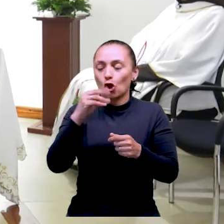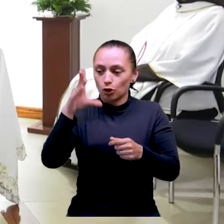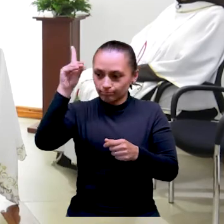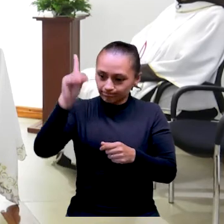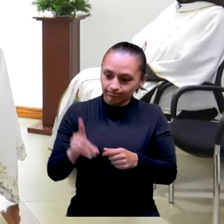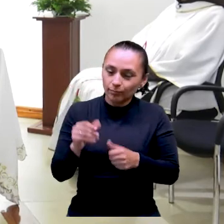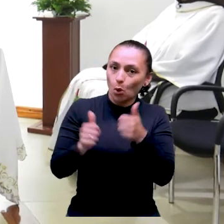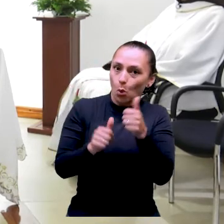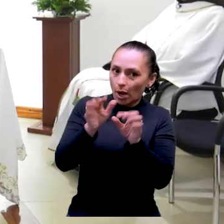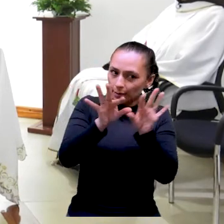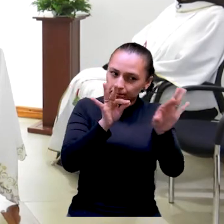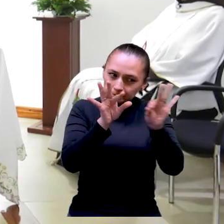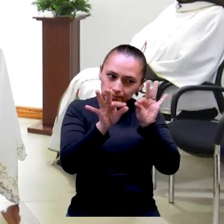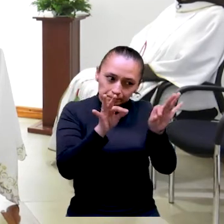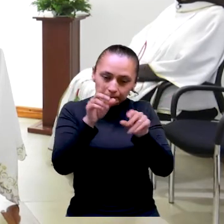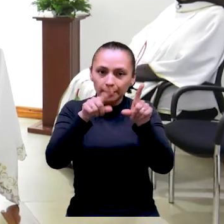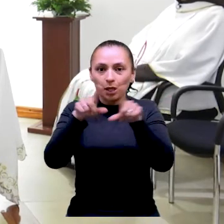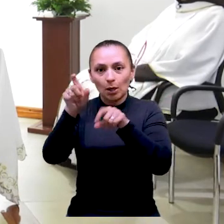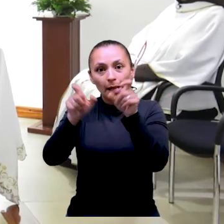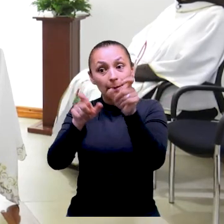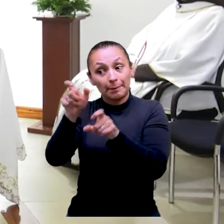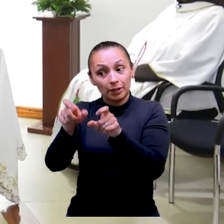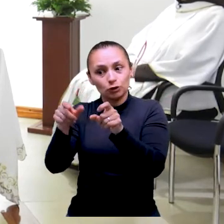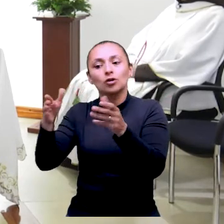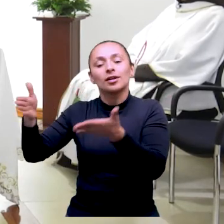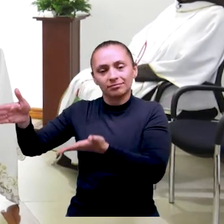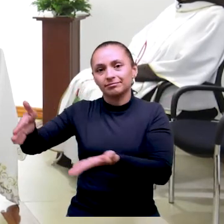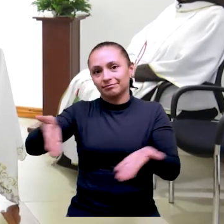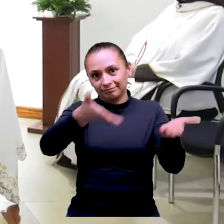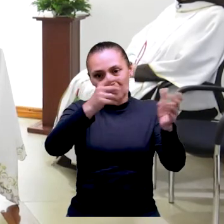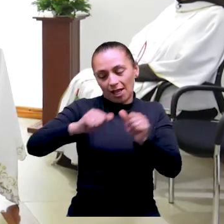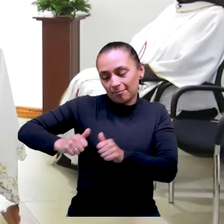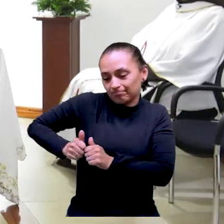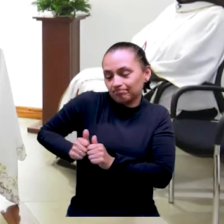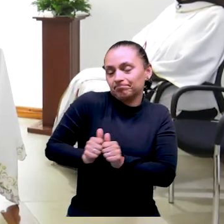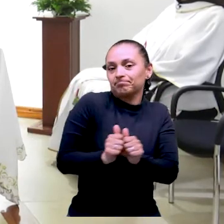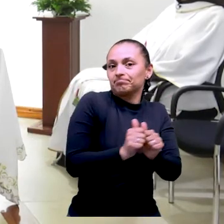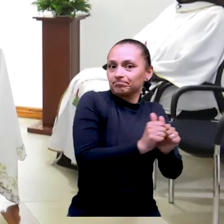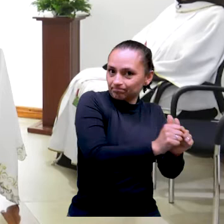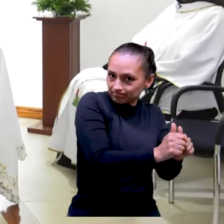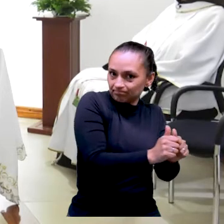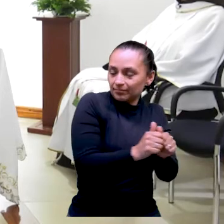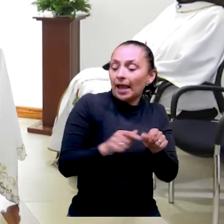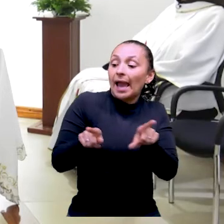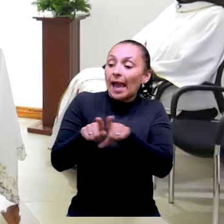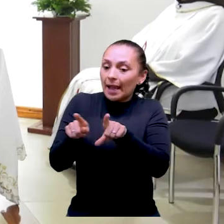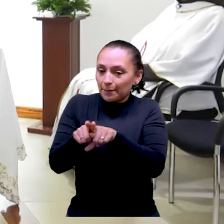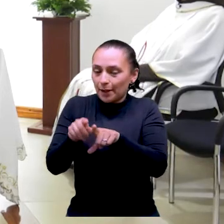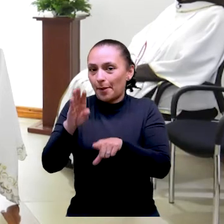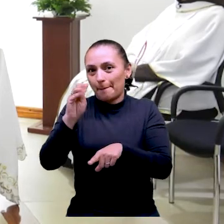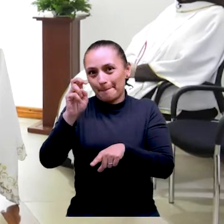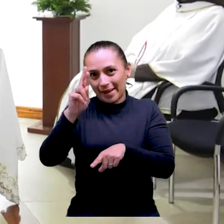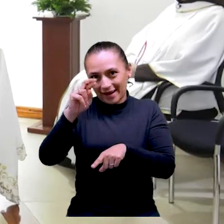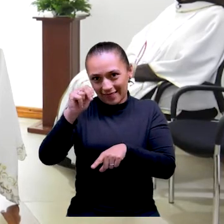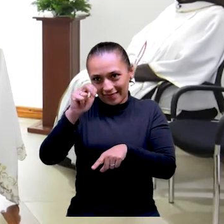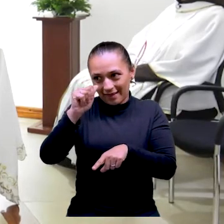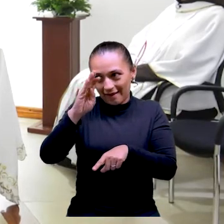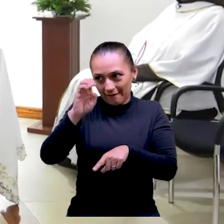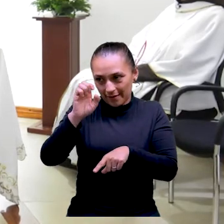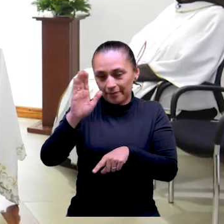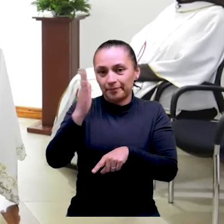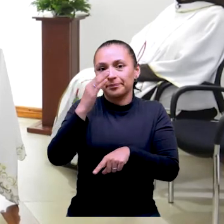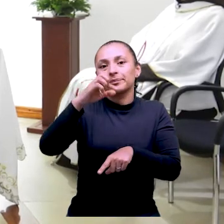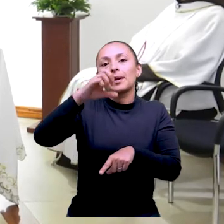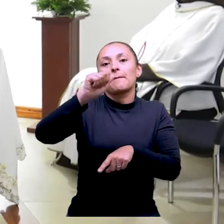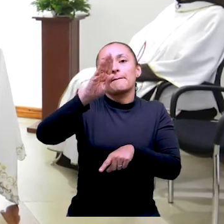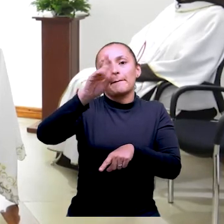gente escoger a algunas personas y enviarlas en compañía de nuestros queridos hermanos por una de ellas